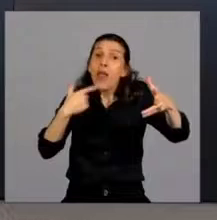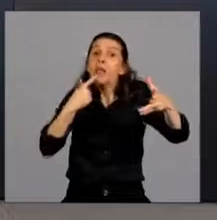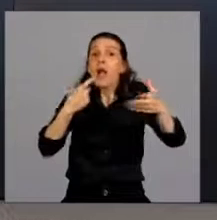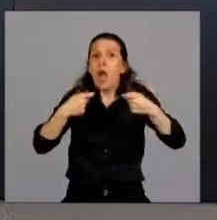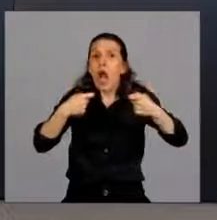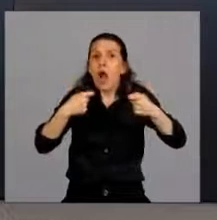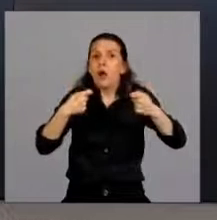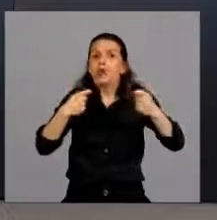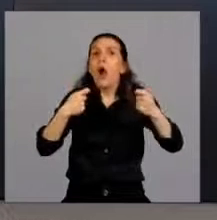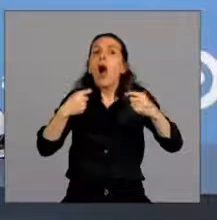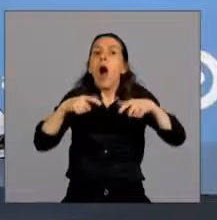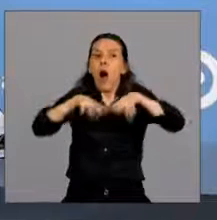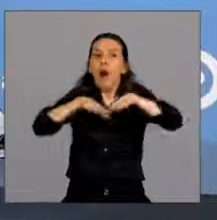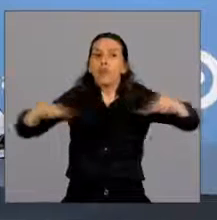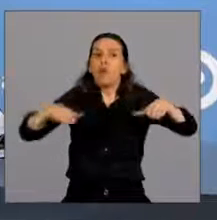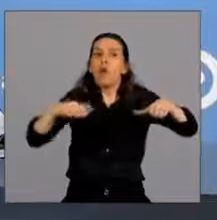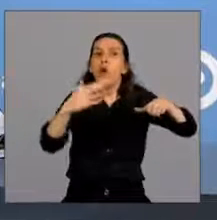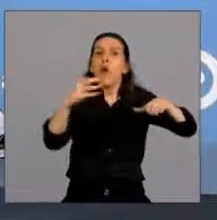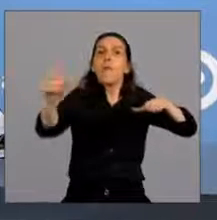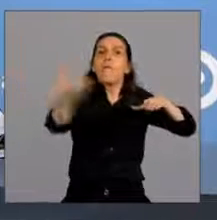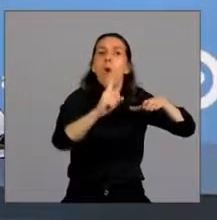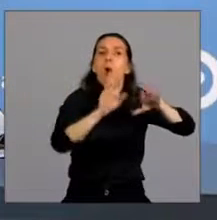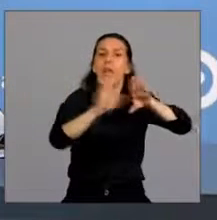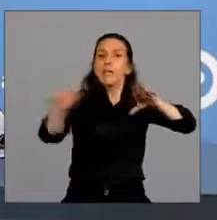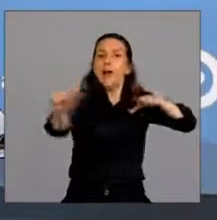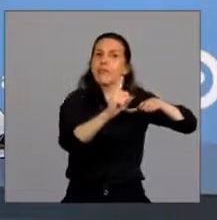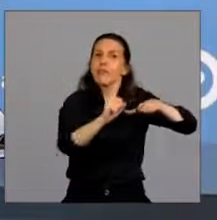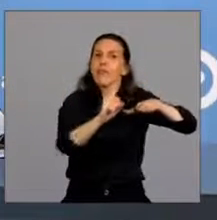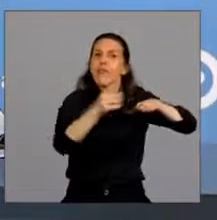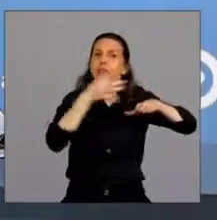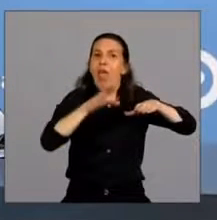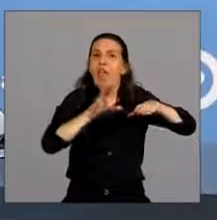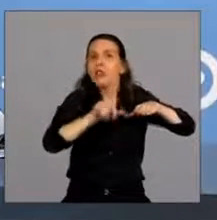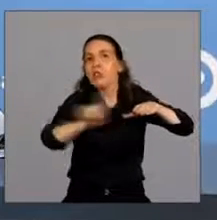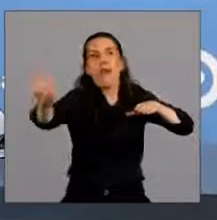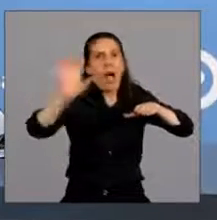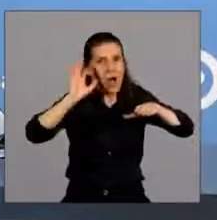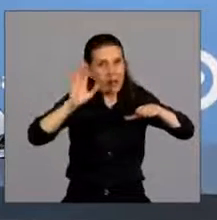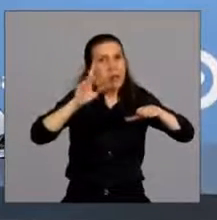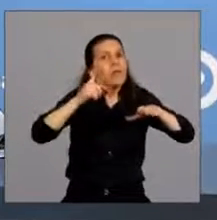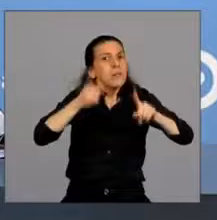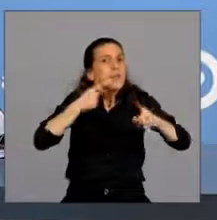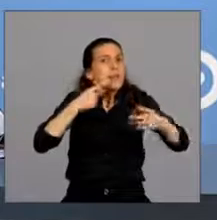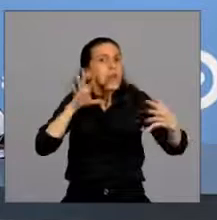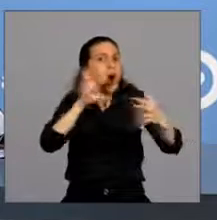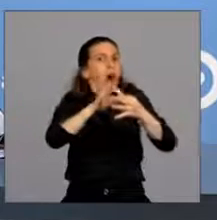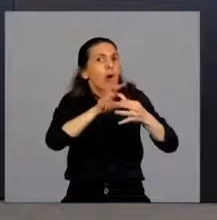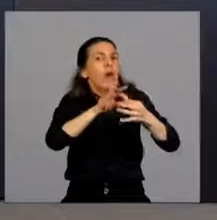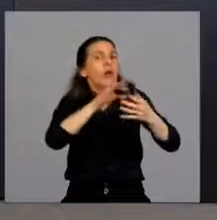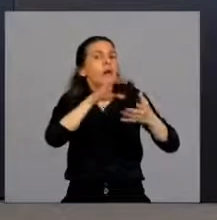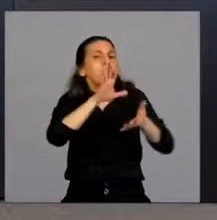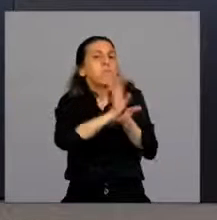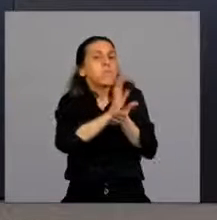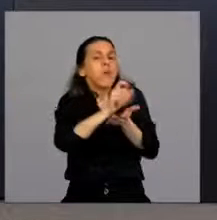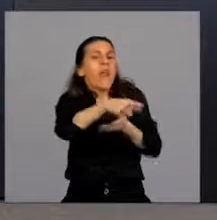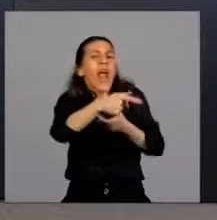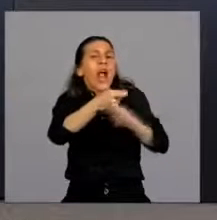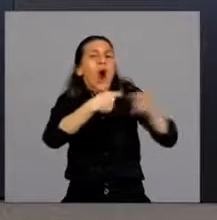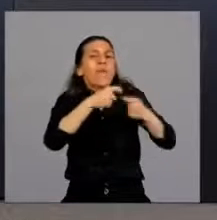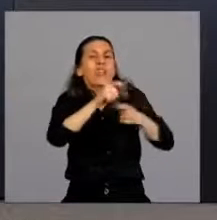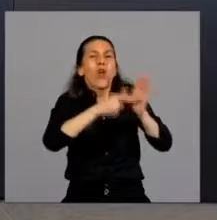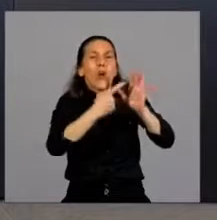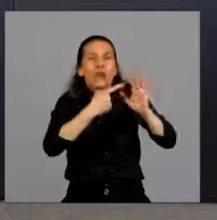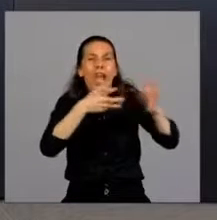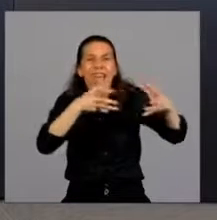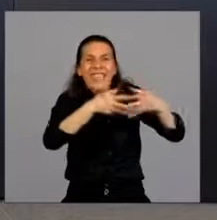afuera. Todo esto está coordinado y estamos trabajando muy, muy en equipo con la Federación de Comercio de Buenos Aires. El quinto